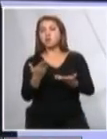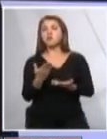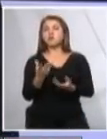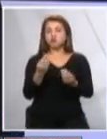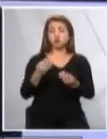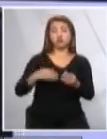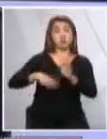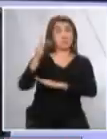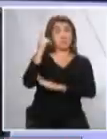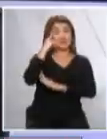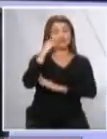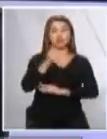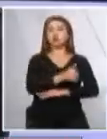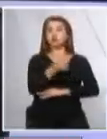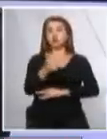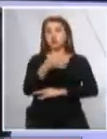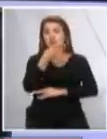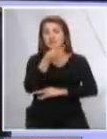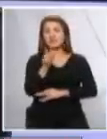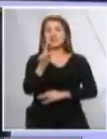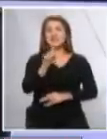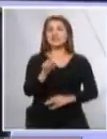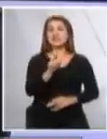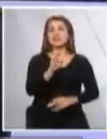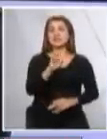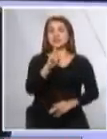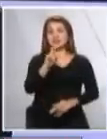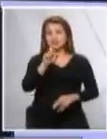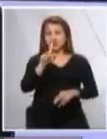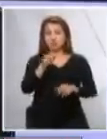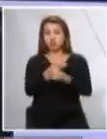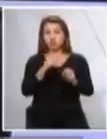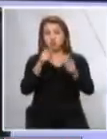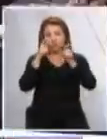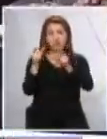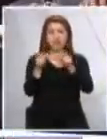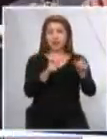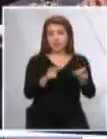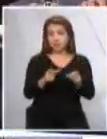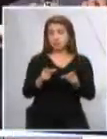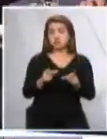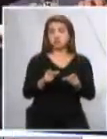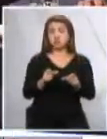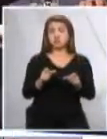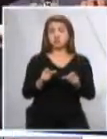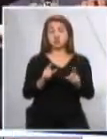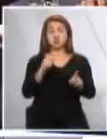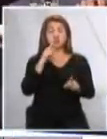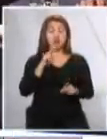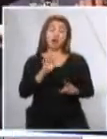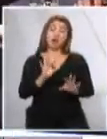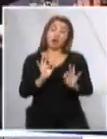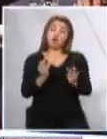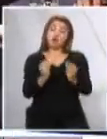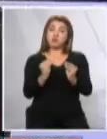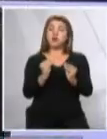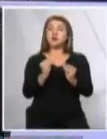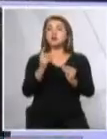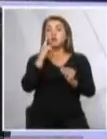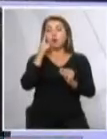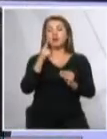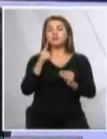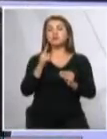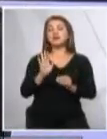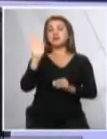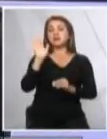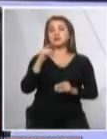más de lo que estaba. Todos lo decían, el CERVEL decía, pero es que yo no puedo fiscalizar. Y porque lo veían en la calle. Y a nadie le parecía muy grave. Todos veíamos que a los candidatos chicos,